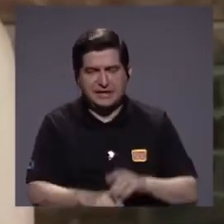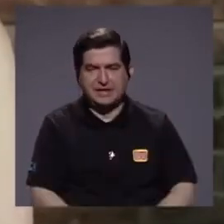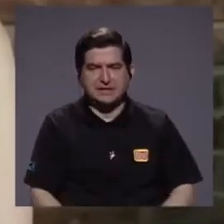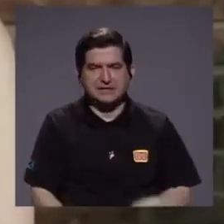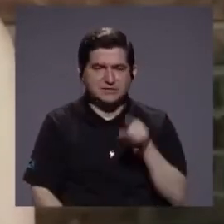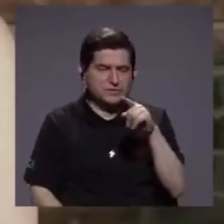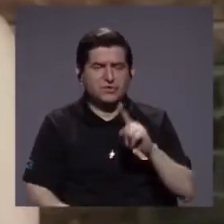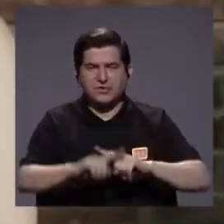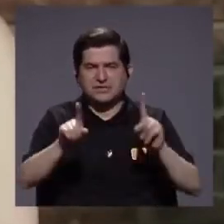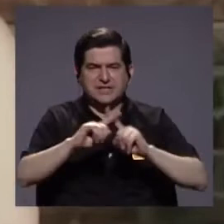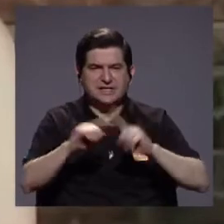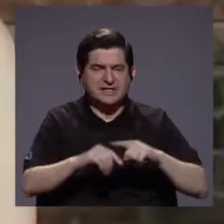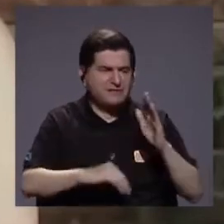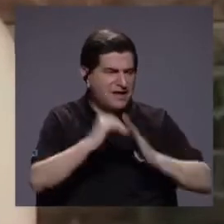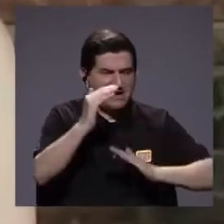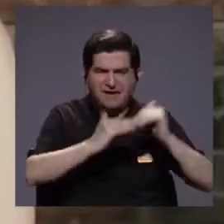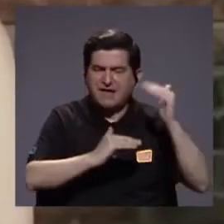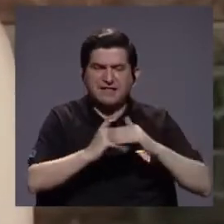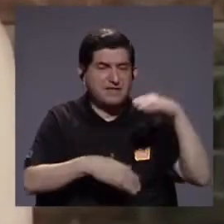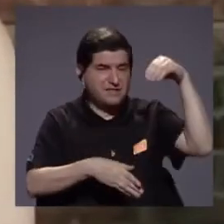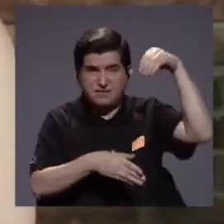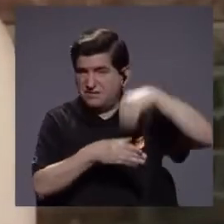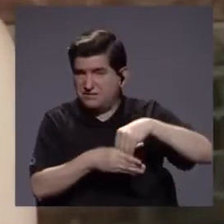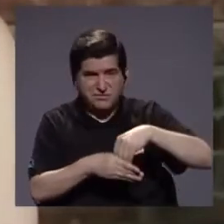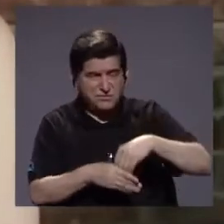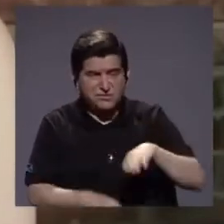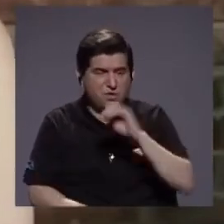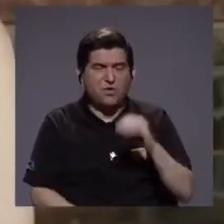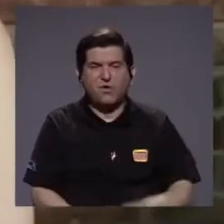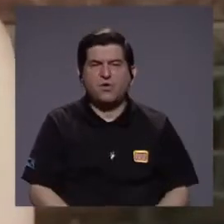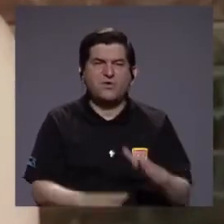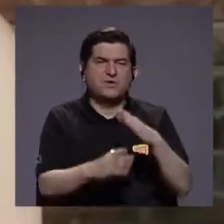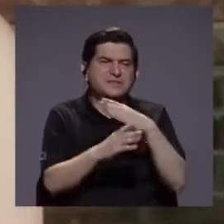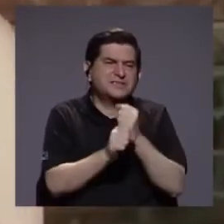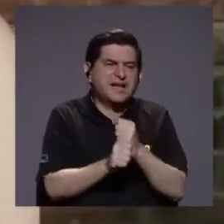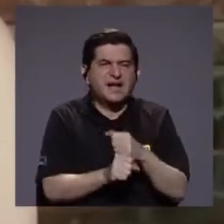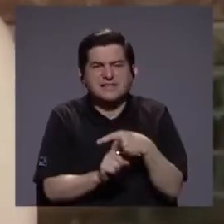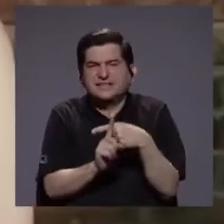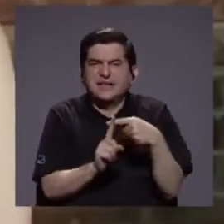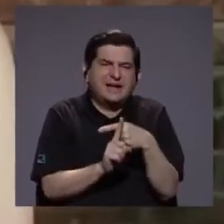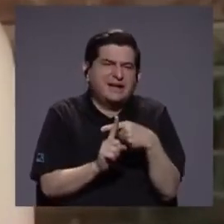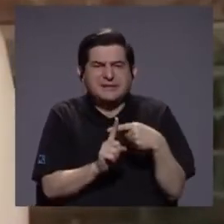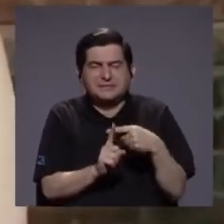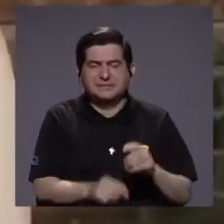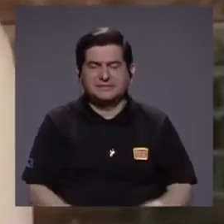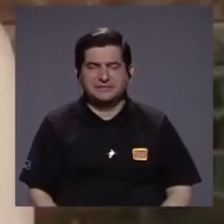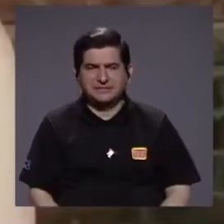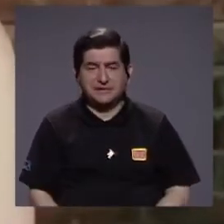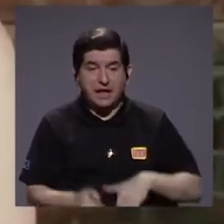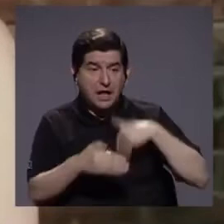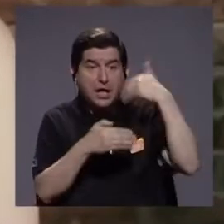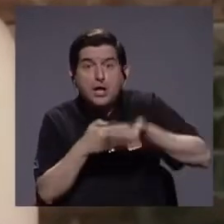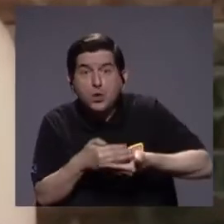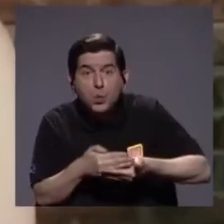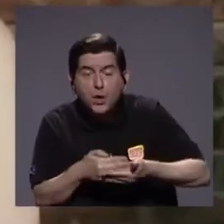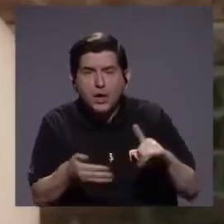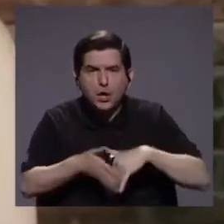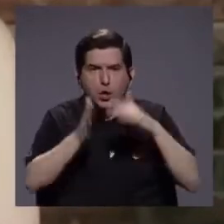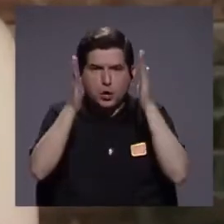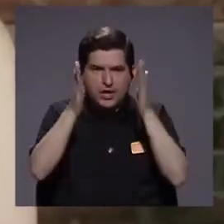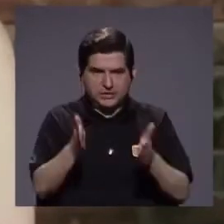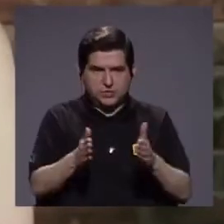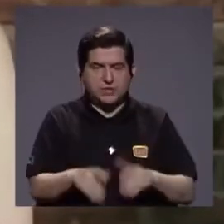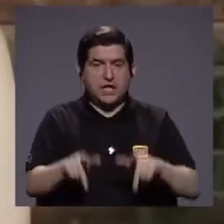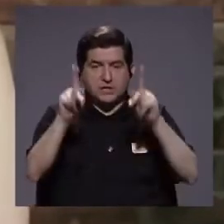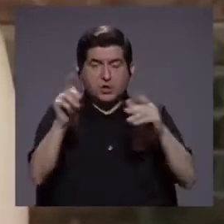estas edificaciones, porque no se contemplan o se hacen, digamos, a medias. Y luego, cuando el estudiantado o